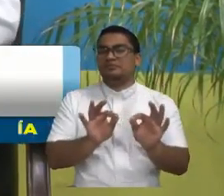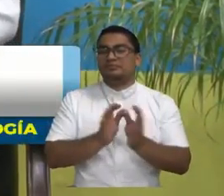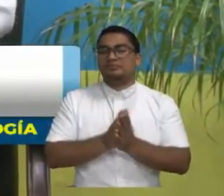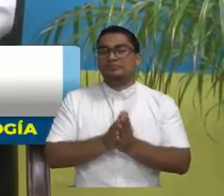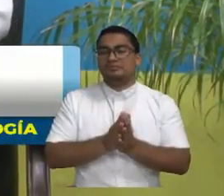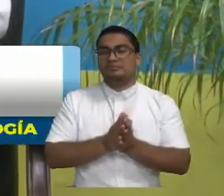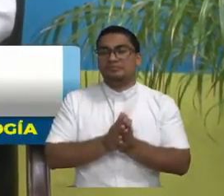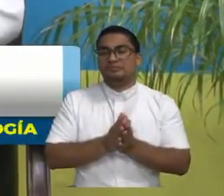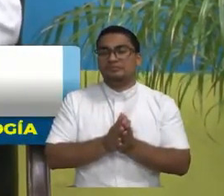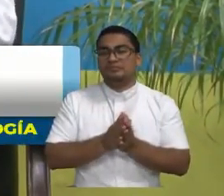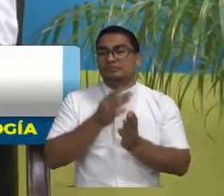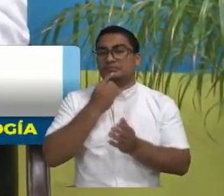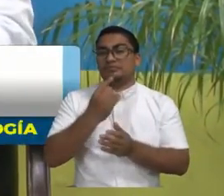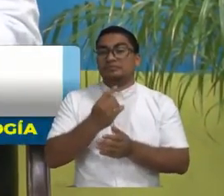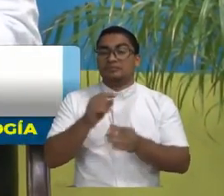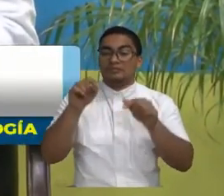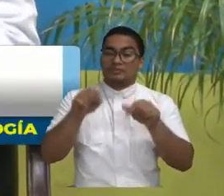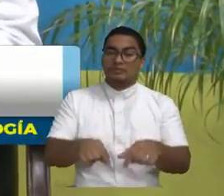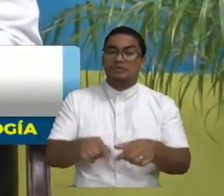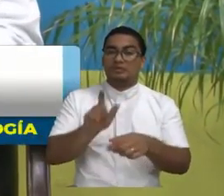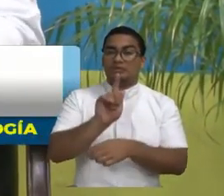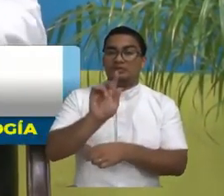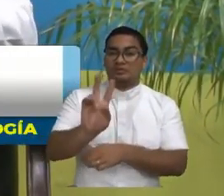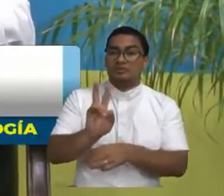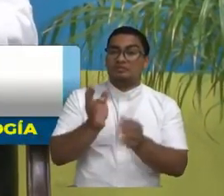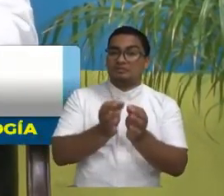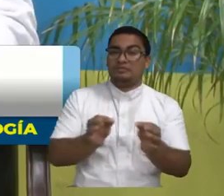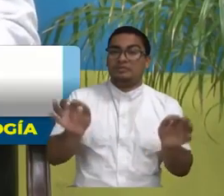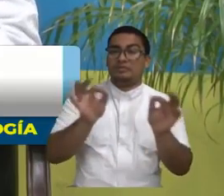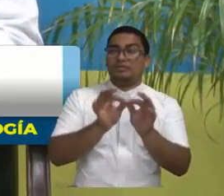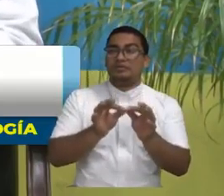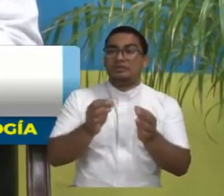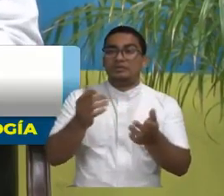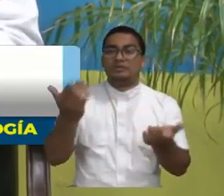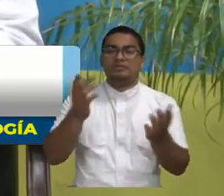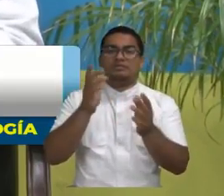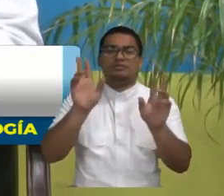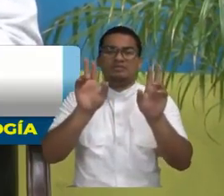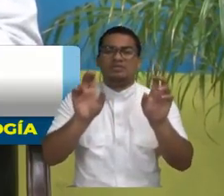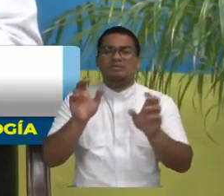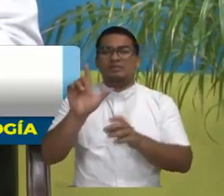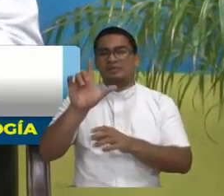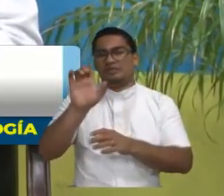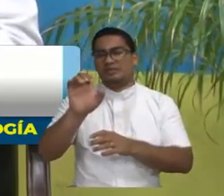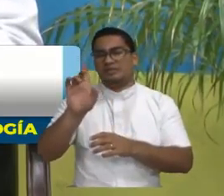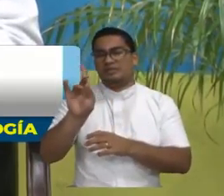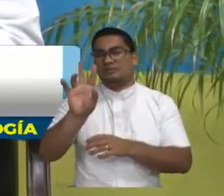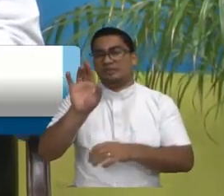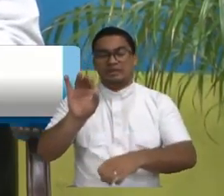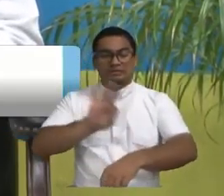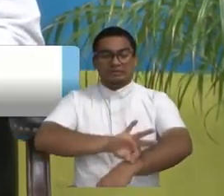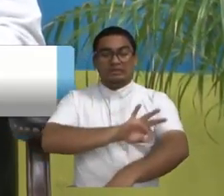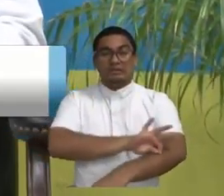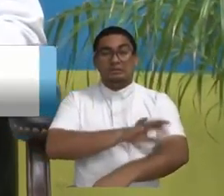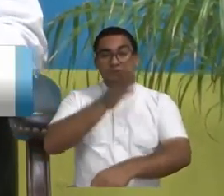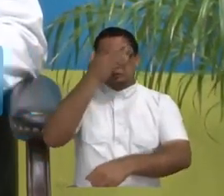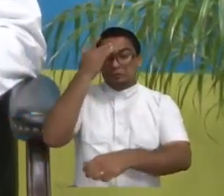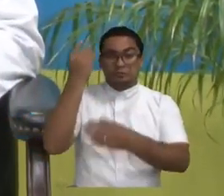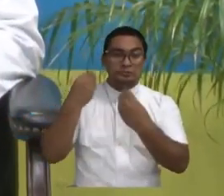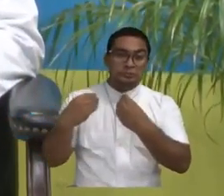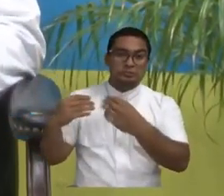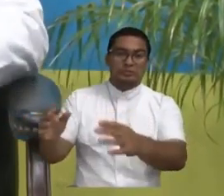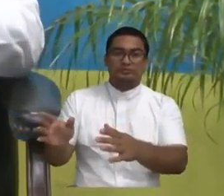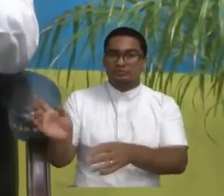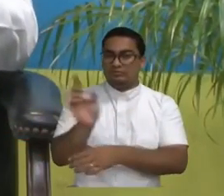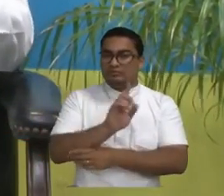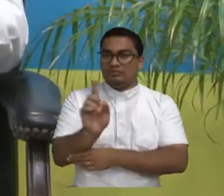Estos medios, estos espacios que nos permiten, son importantes para dar a conocer una enfermedad que muchos creíamos que estaba oculto, ya estaba olvidada, pero no, la lepra,